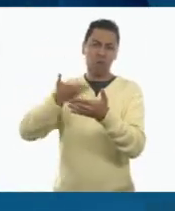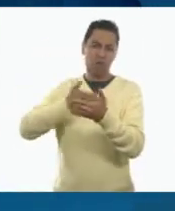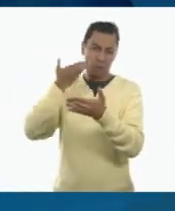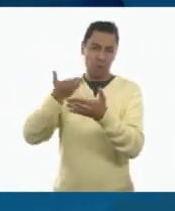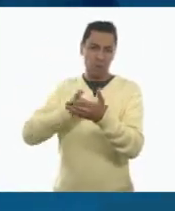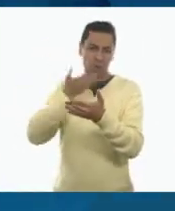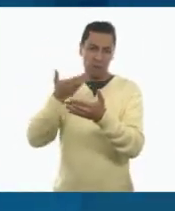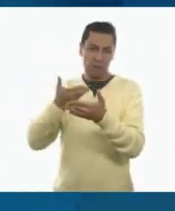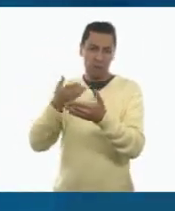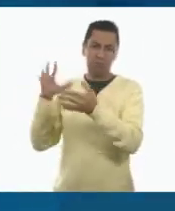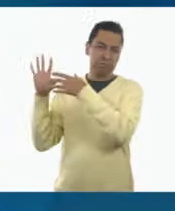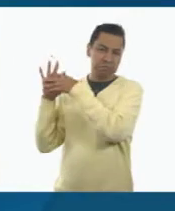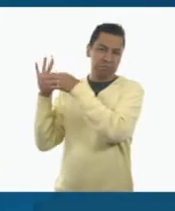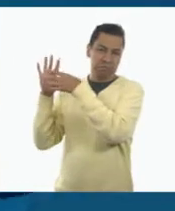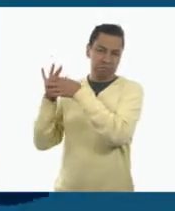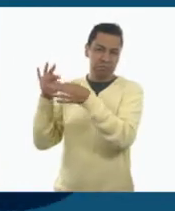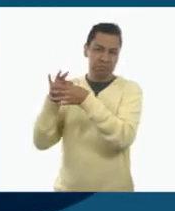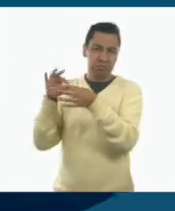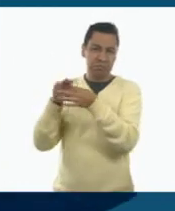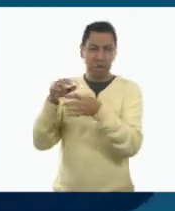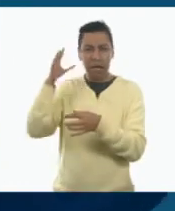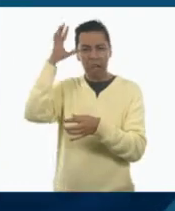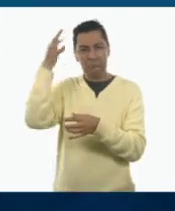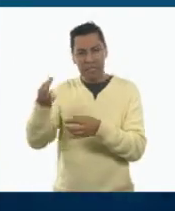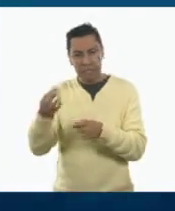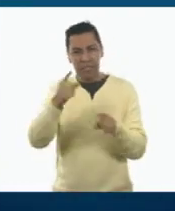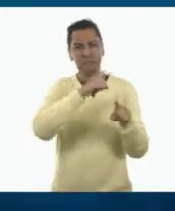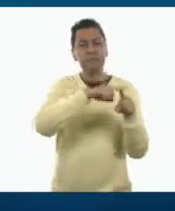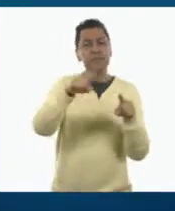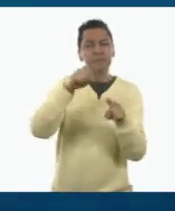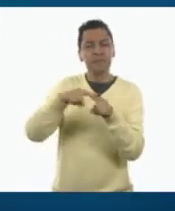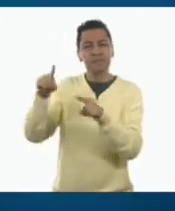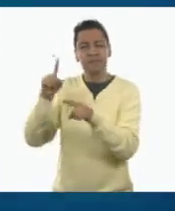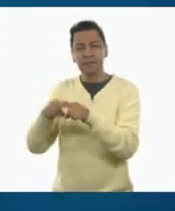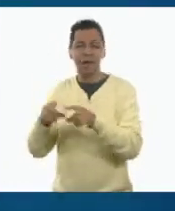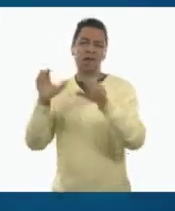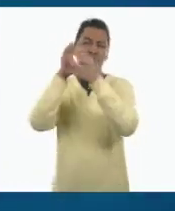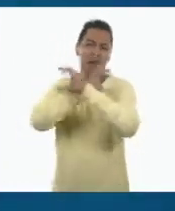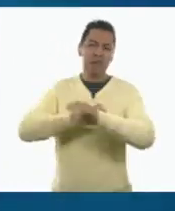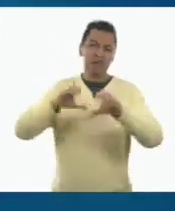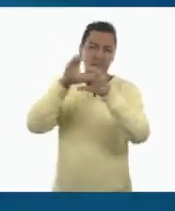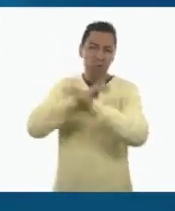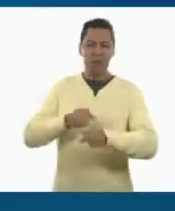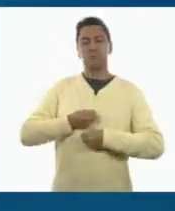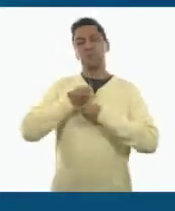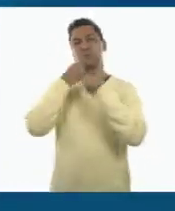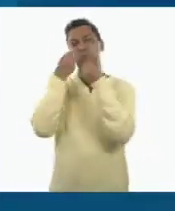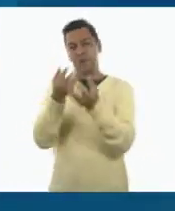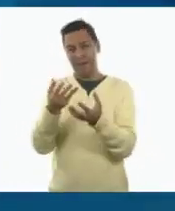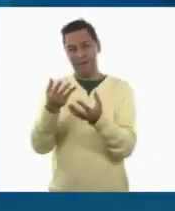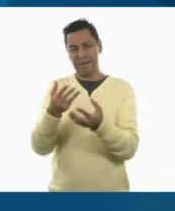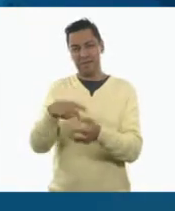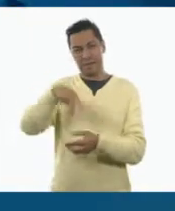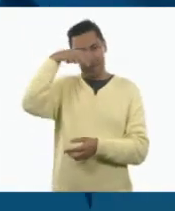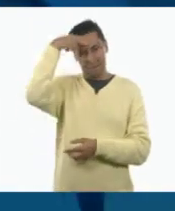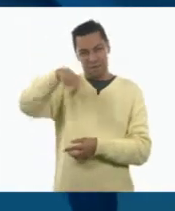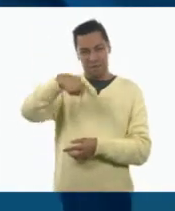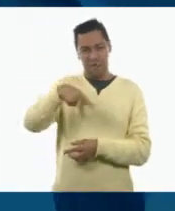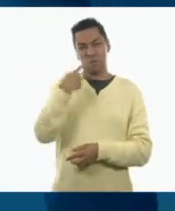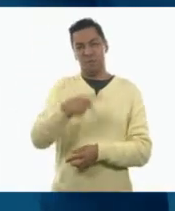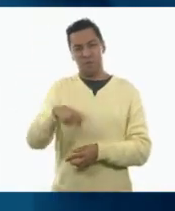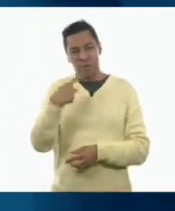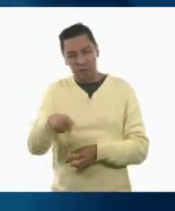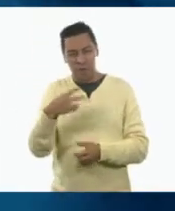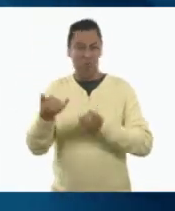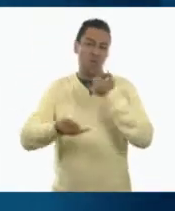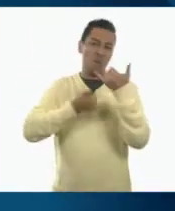las adivinanzas, como las retahílas, como las canciones populares y fundamentalmente con los